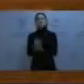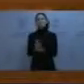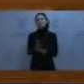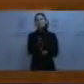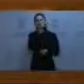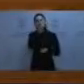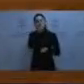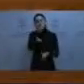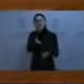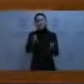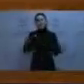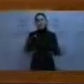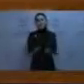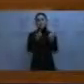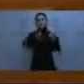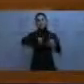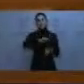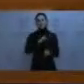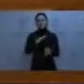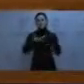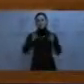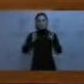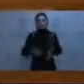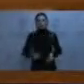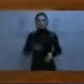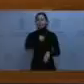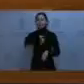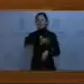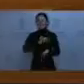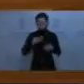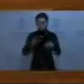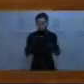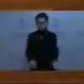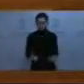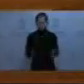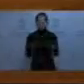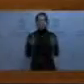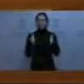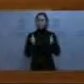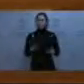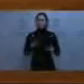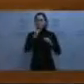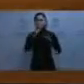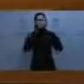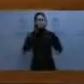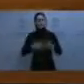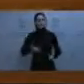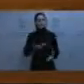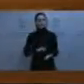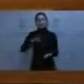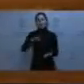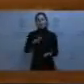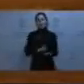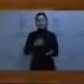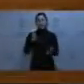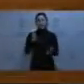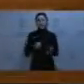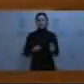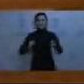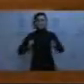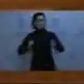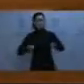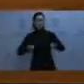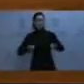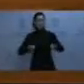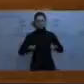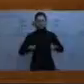nuestra actuación y de nuestra renuncia. Y, señorías, la historia no empieza cuando uno se baja de la bicicleta. La